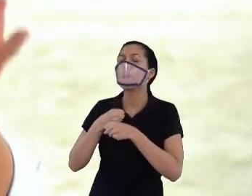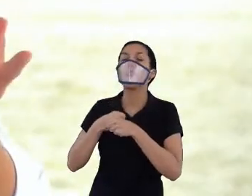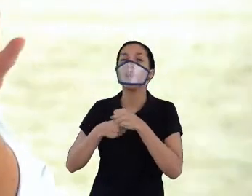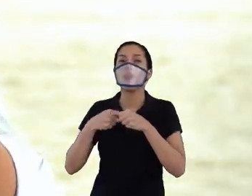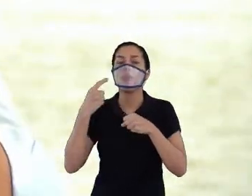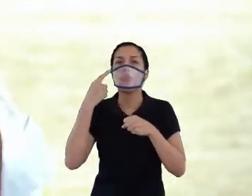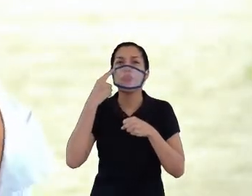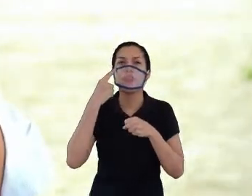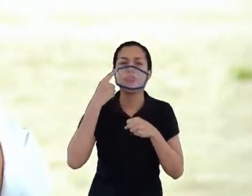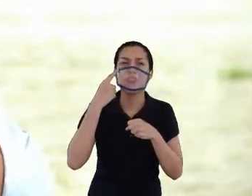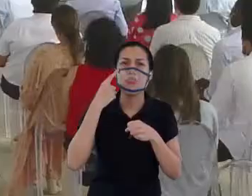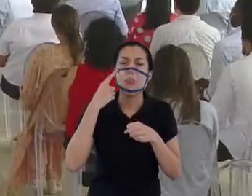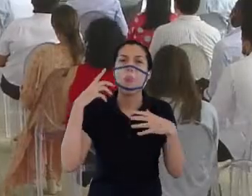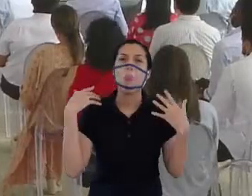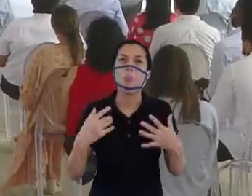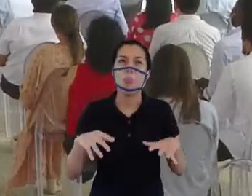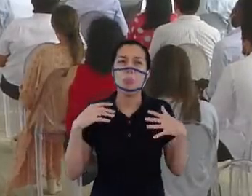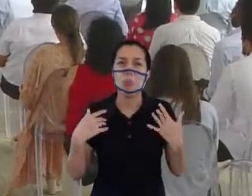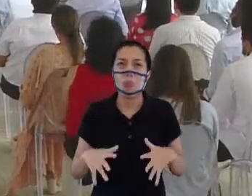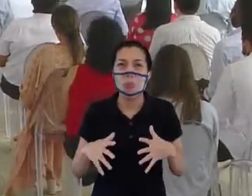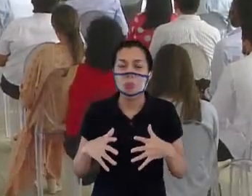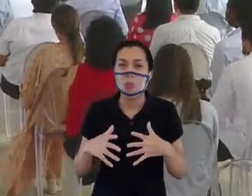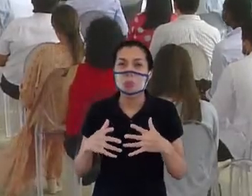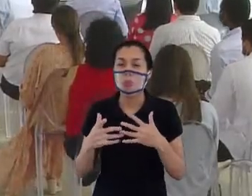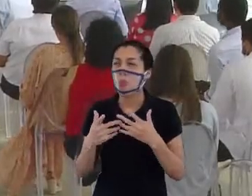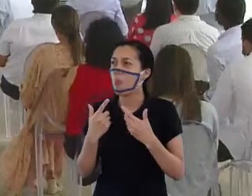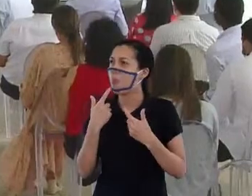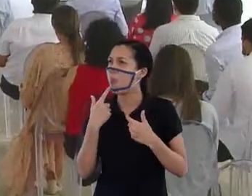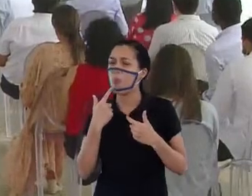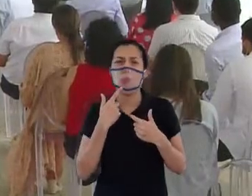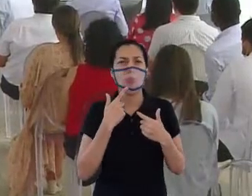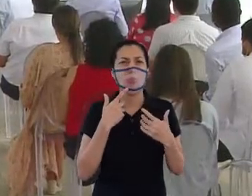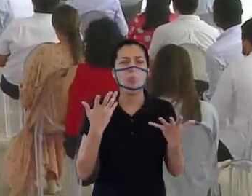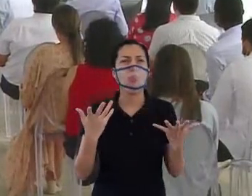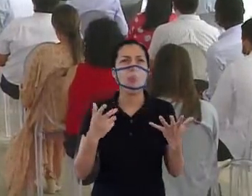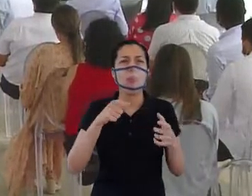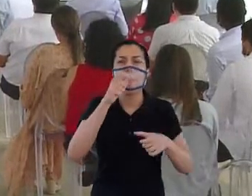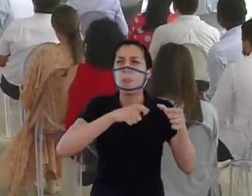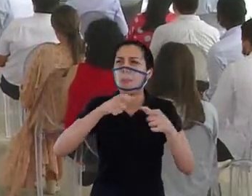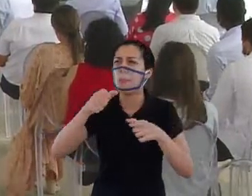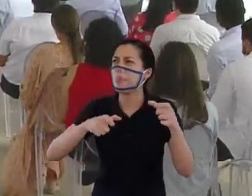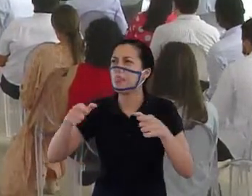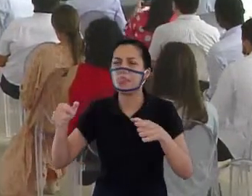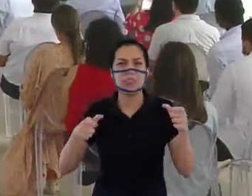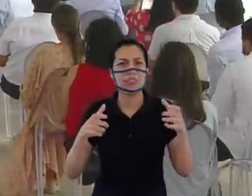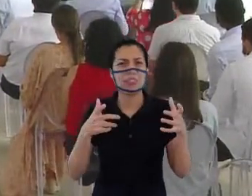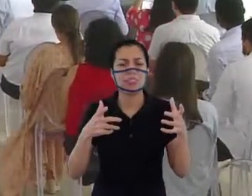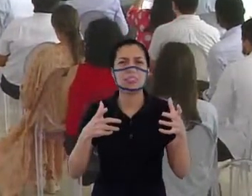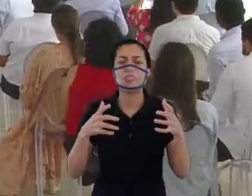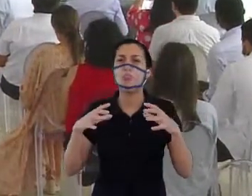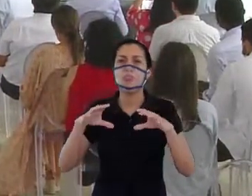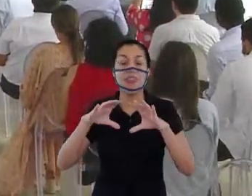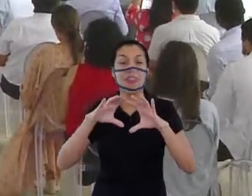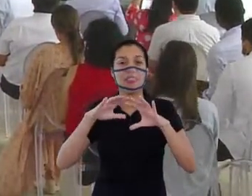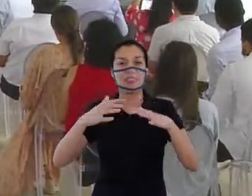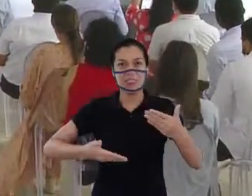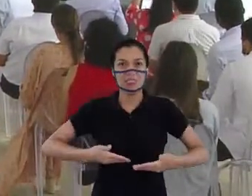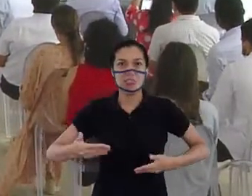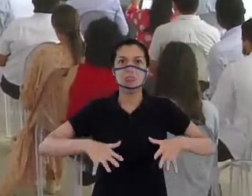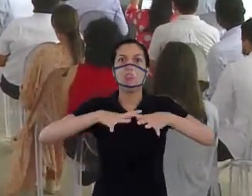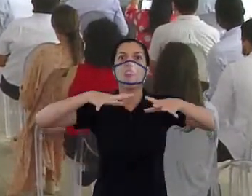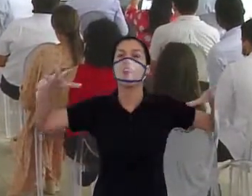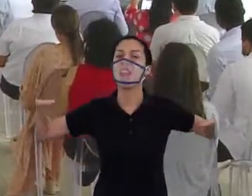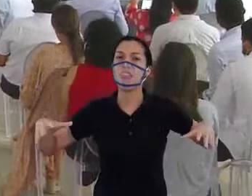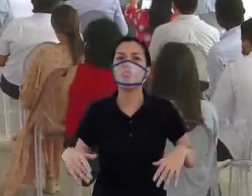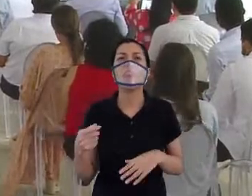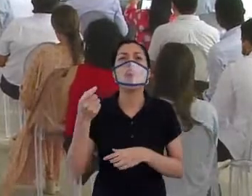solo Buenavista, hoy hay 3. Cuando hicieron el segundo, todo el mundo decía, ¿dónde vamos a sacar gente para tanto centro comercial? Y fíjate, hoy